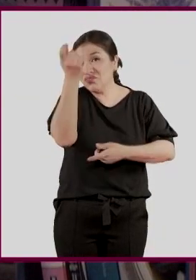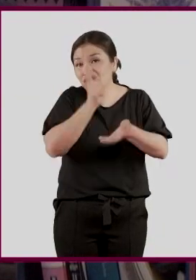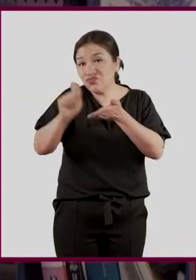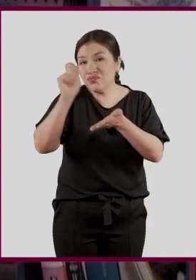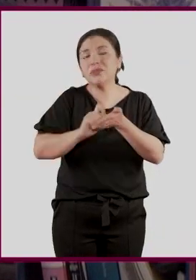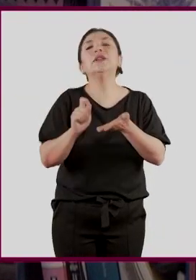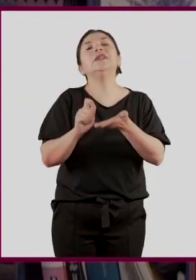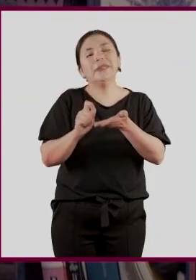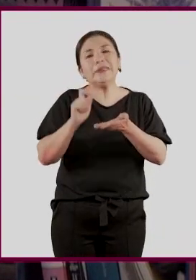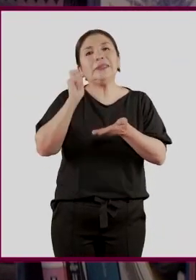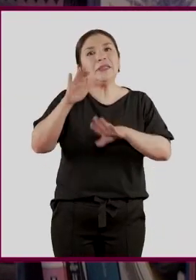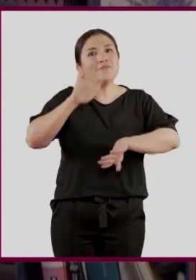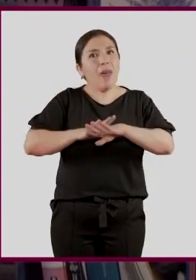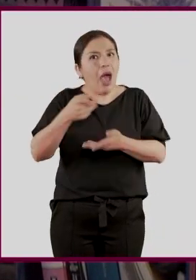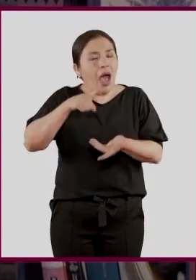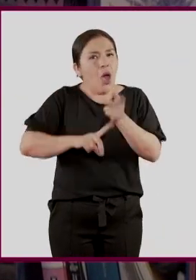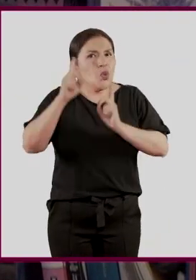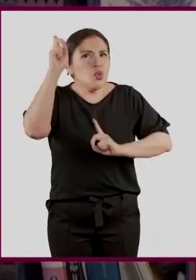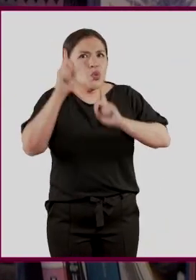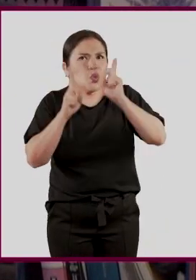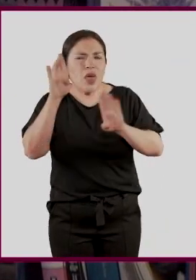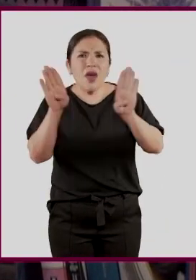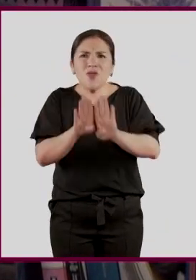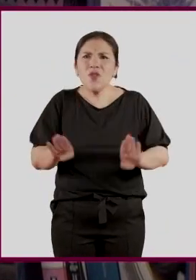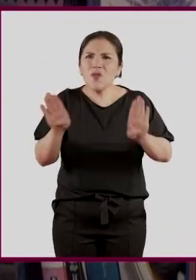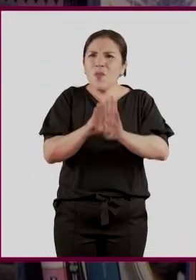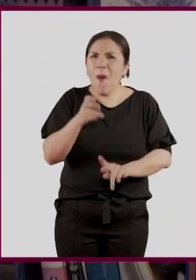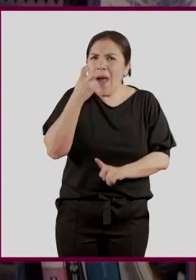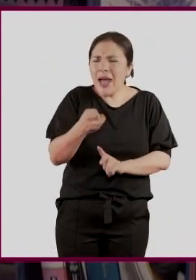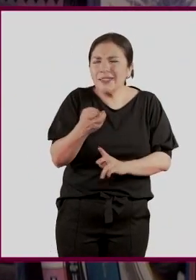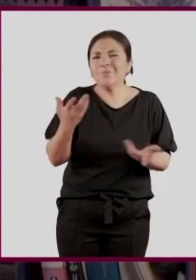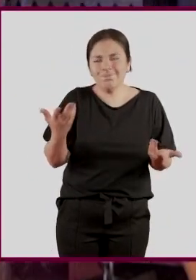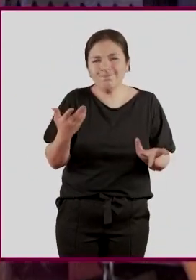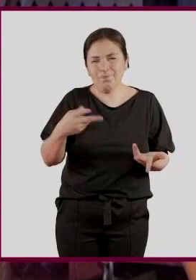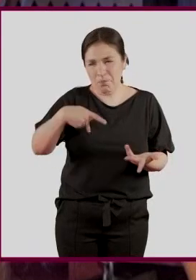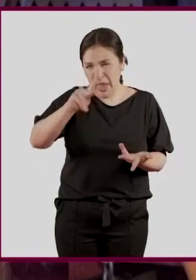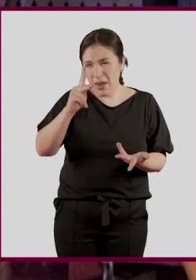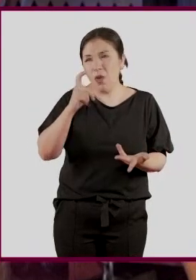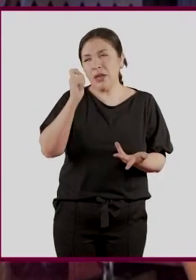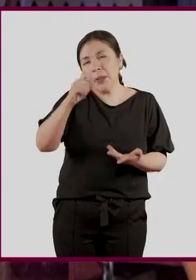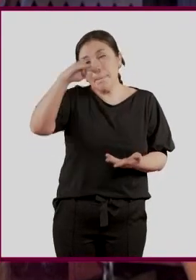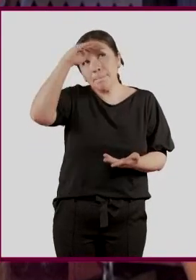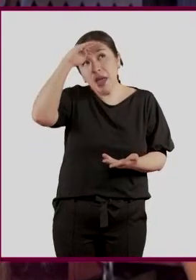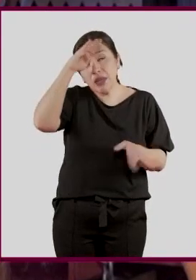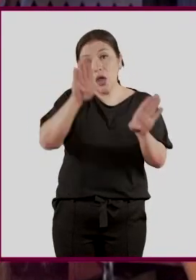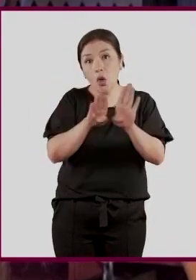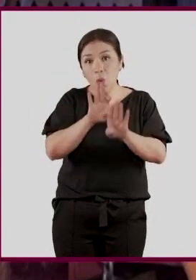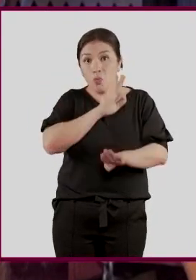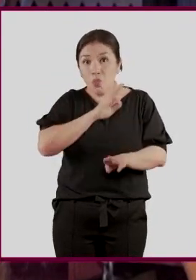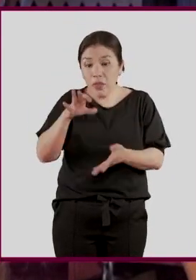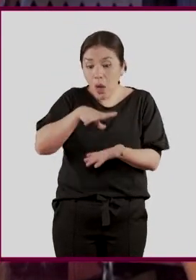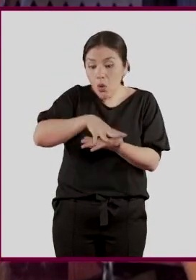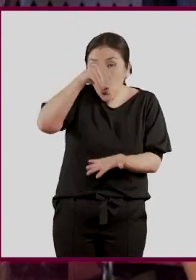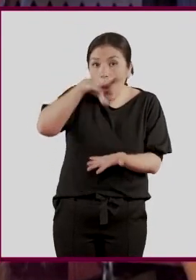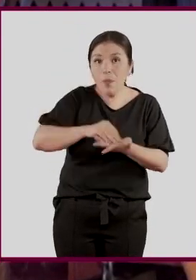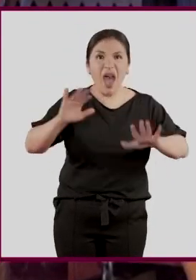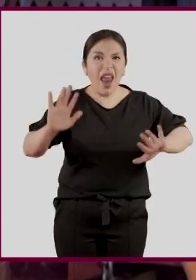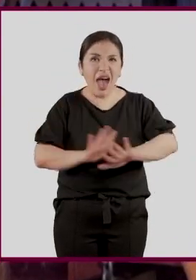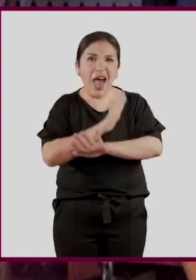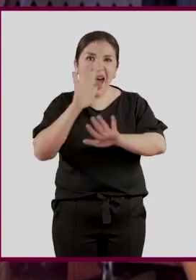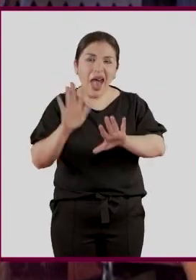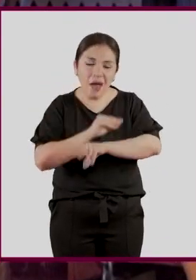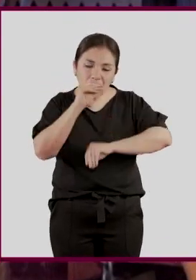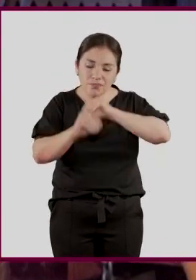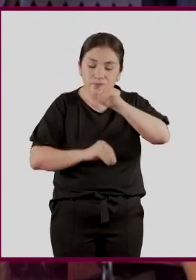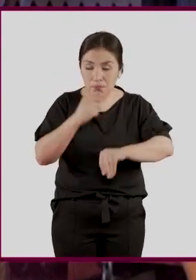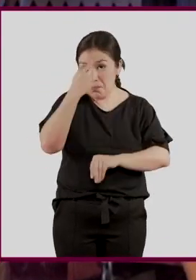creación abre muchas dudas y contradicciones sobre los derechos de autor. ¿Es deseable que no se puedan copiar, modificar